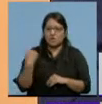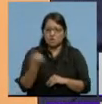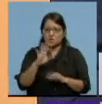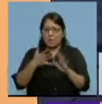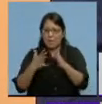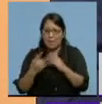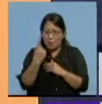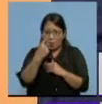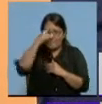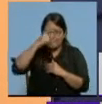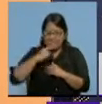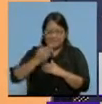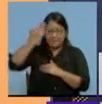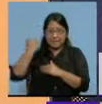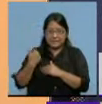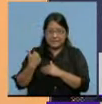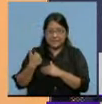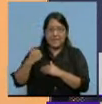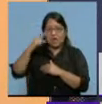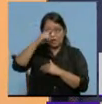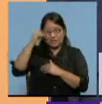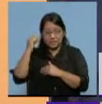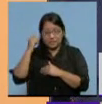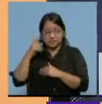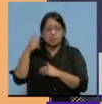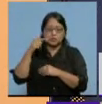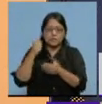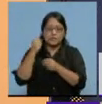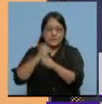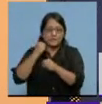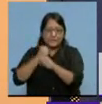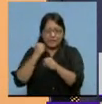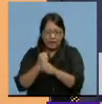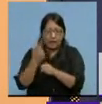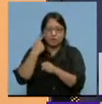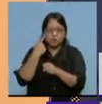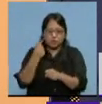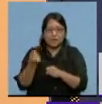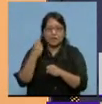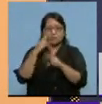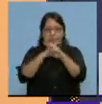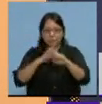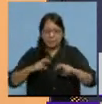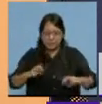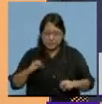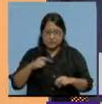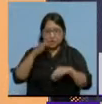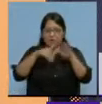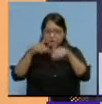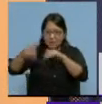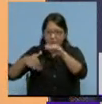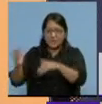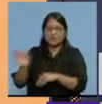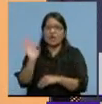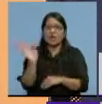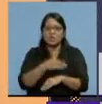mes, desde que tuvimos el pedido de Nación, venimos haciendo un trabajo en terreno, ubicando a todos los titulares en todas las